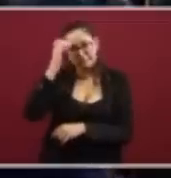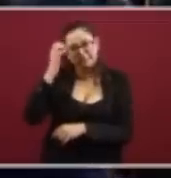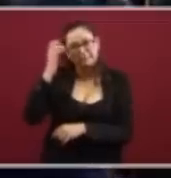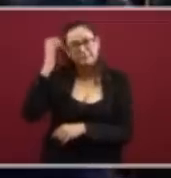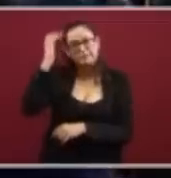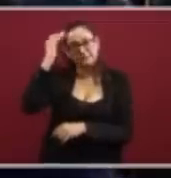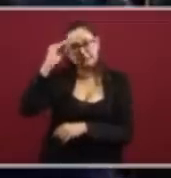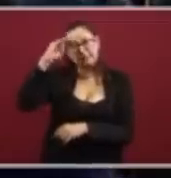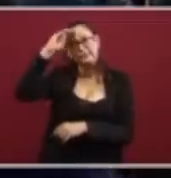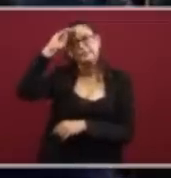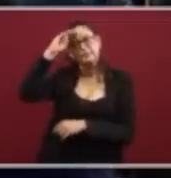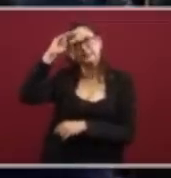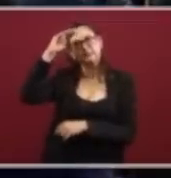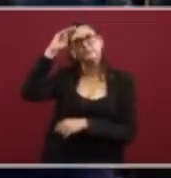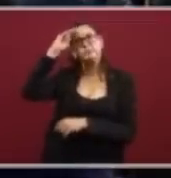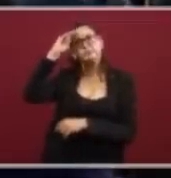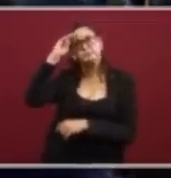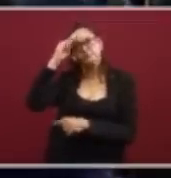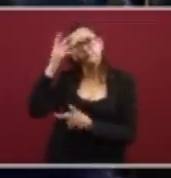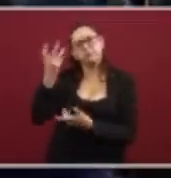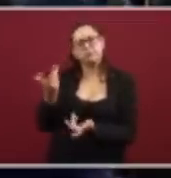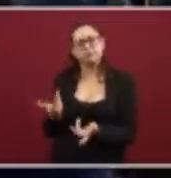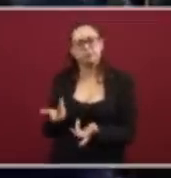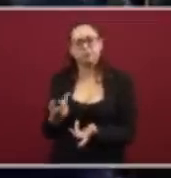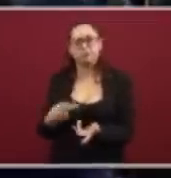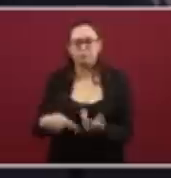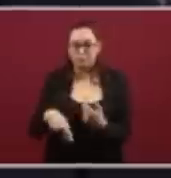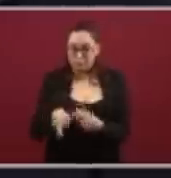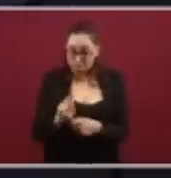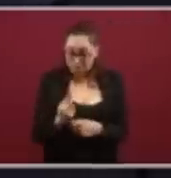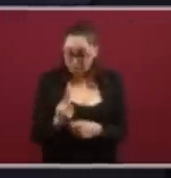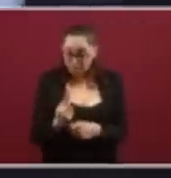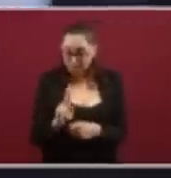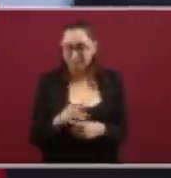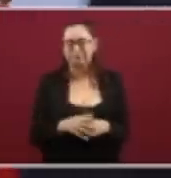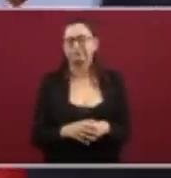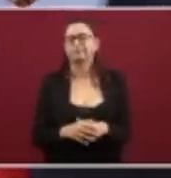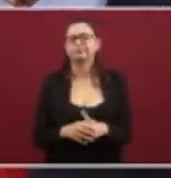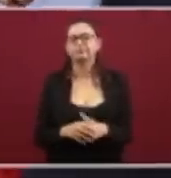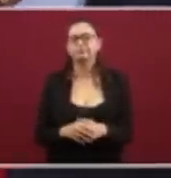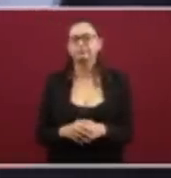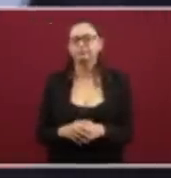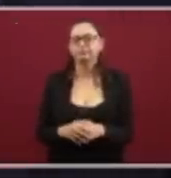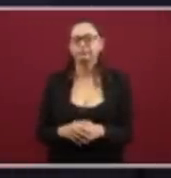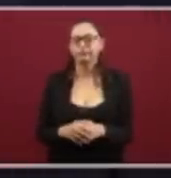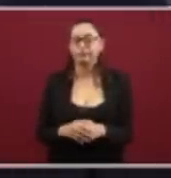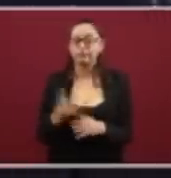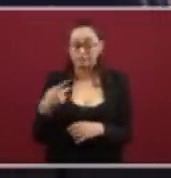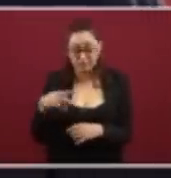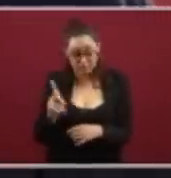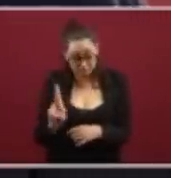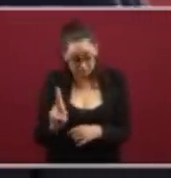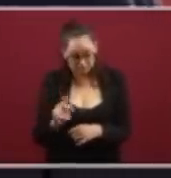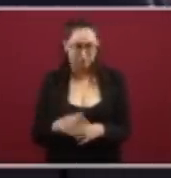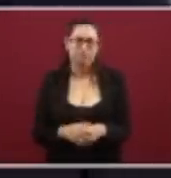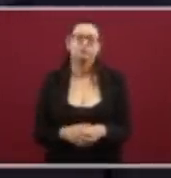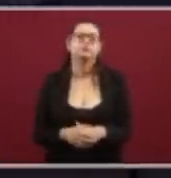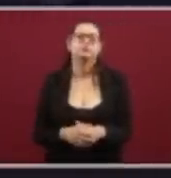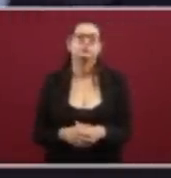verlo pero en todo caso en todo caso